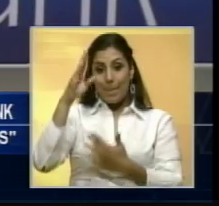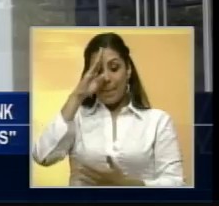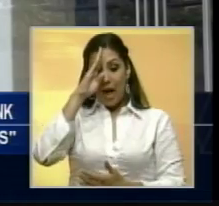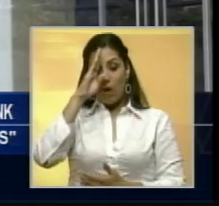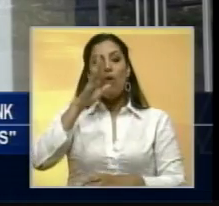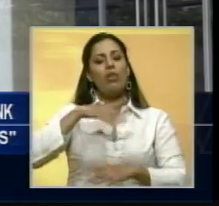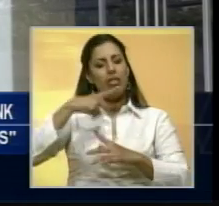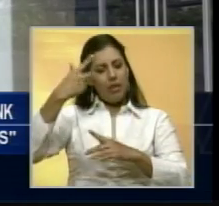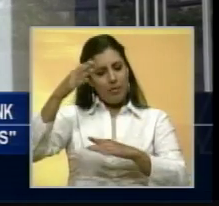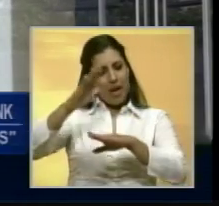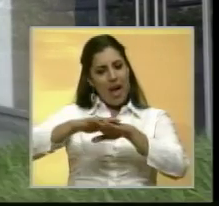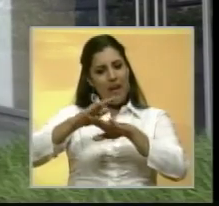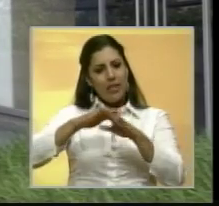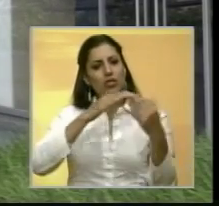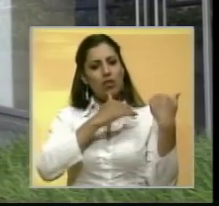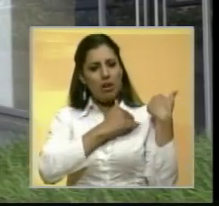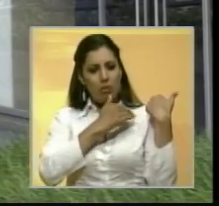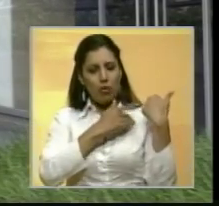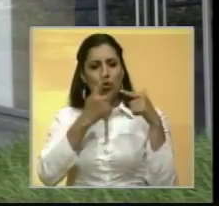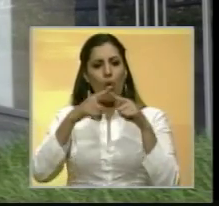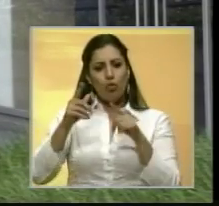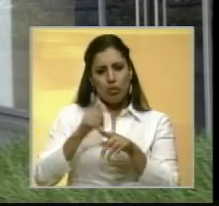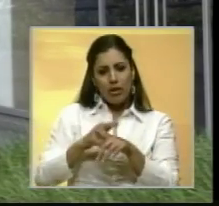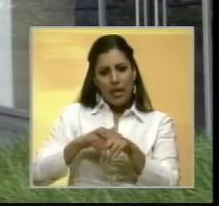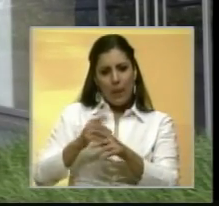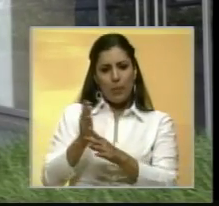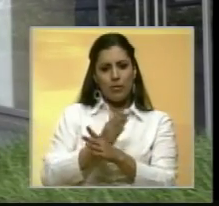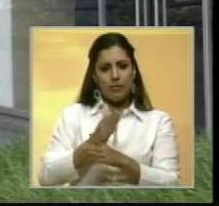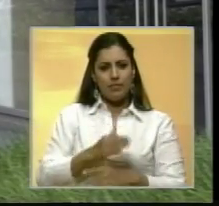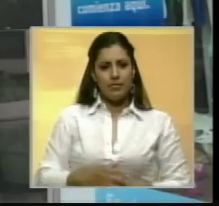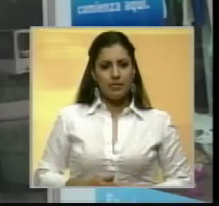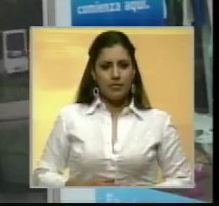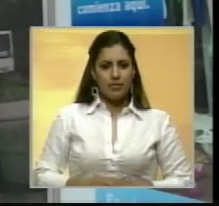lo anunciarán de manera responsable y oportuna.